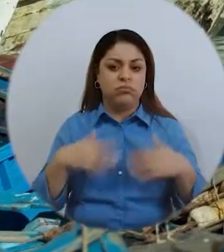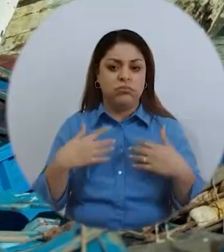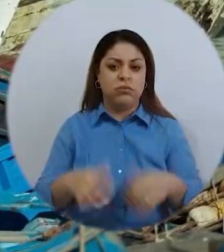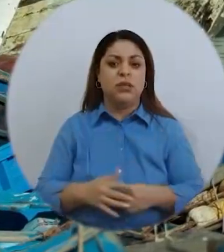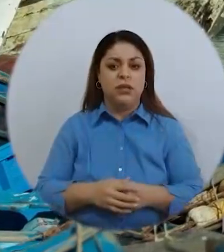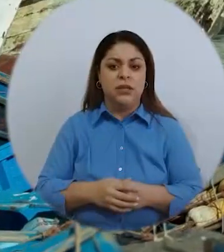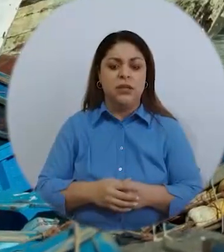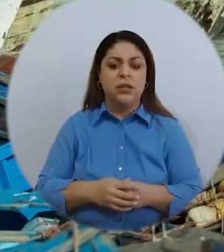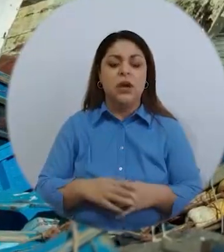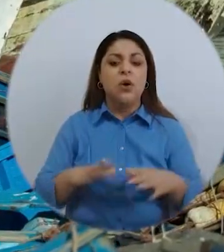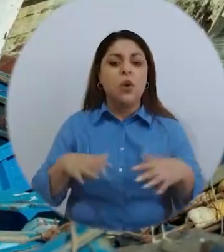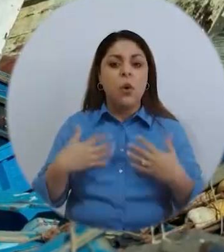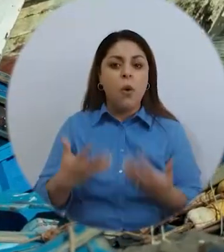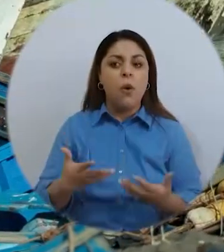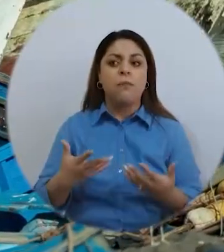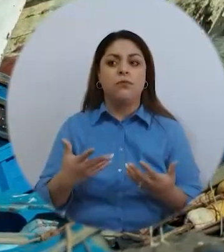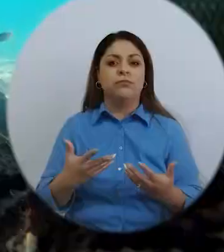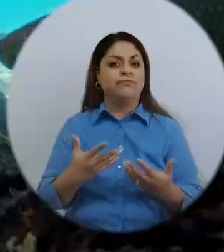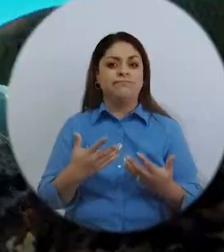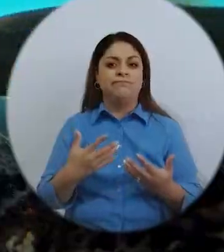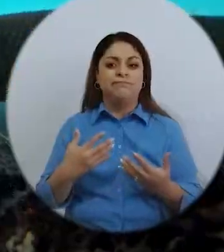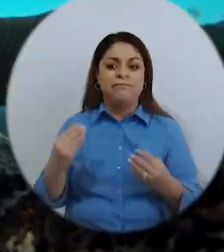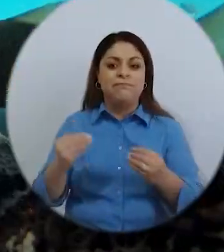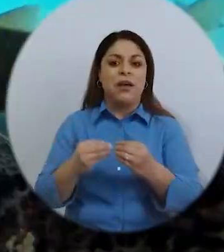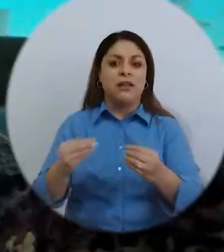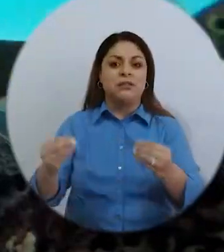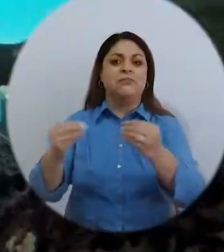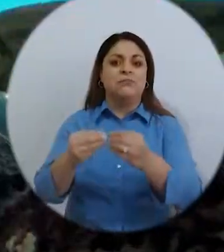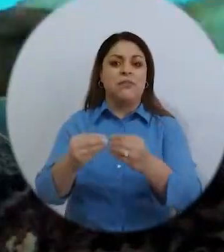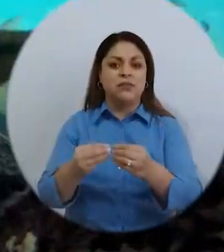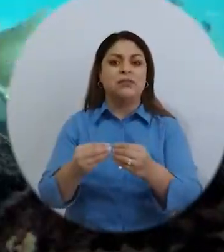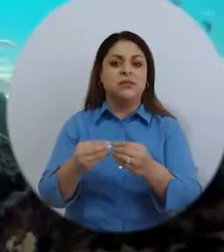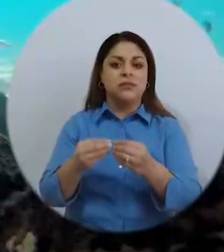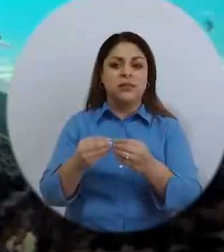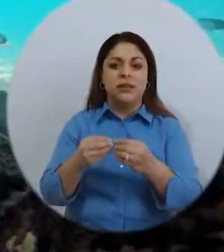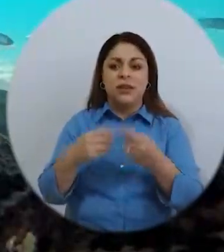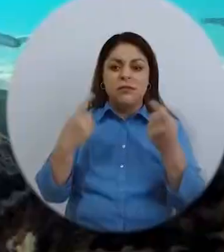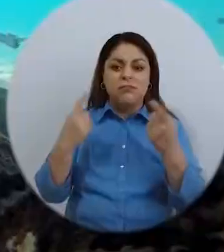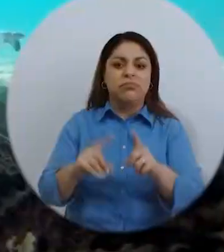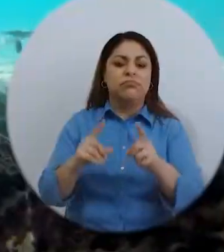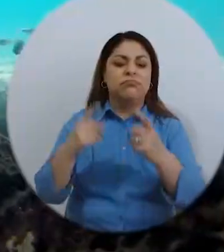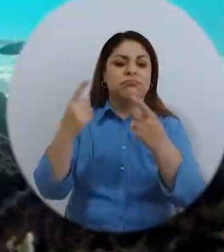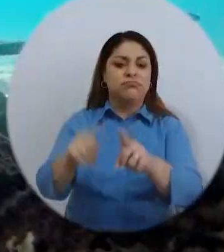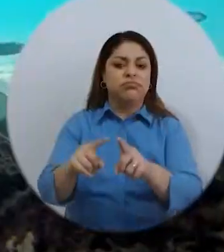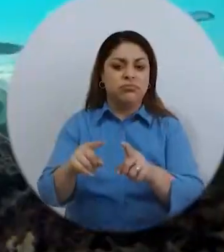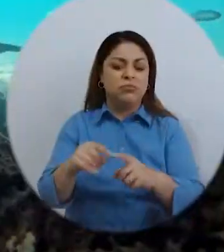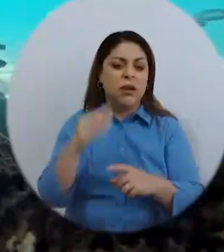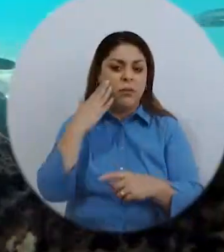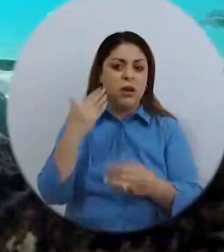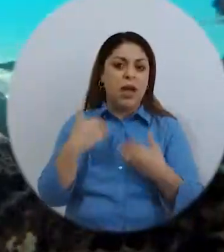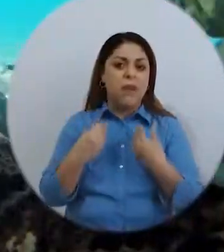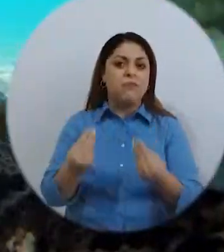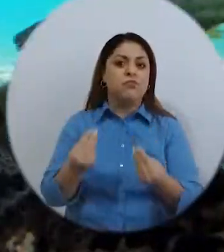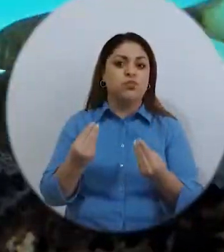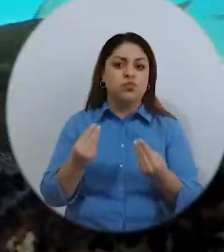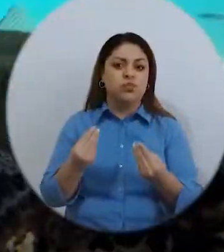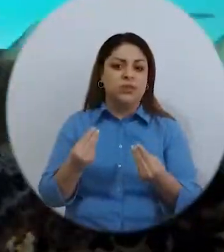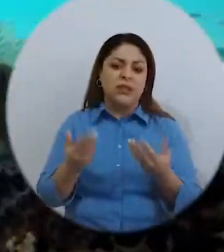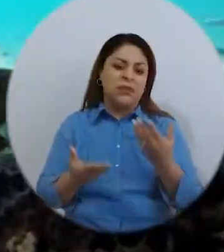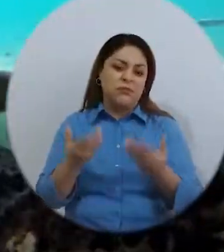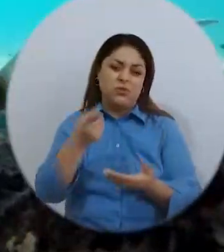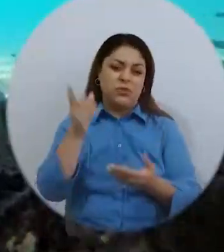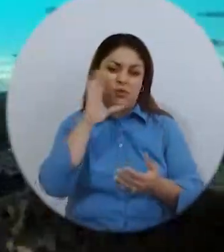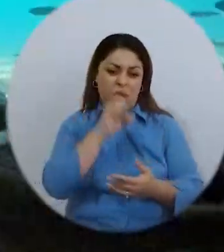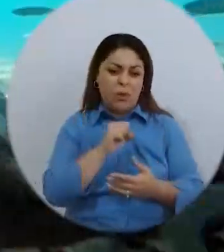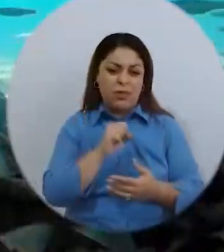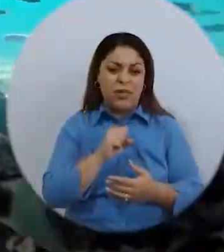tiene, cómo cada vez incautan más de lo que nos damos cuenta, porque hay mucho de lo que